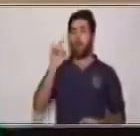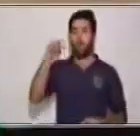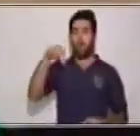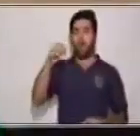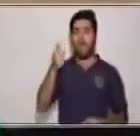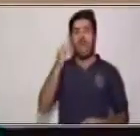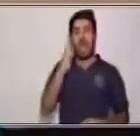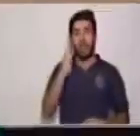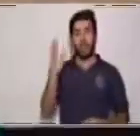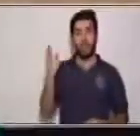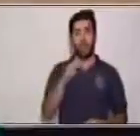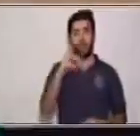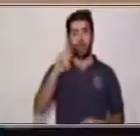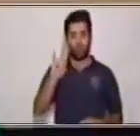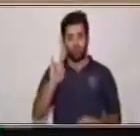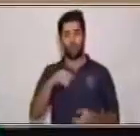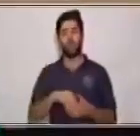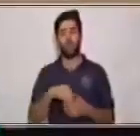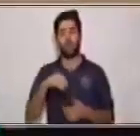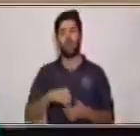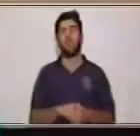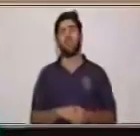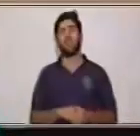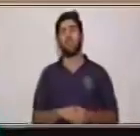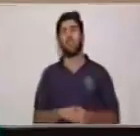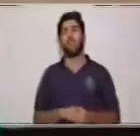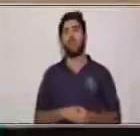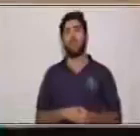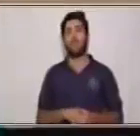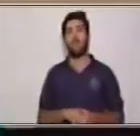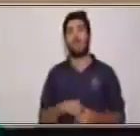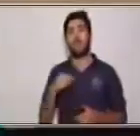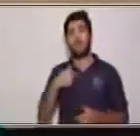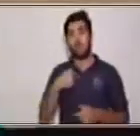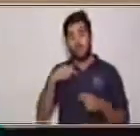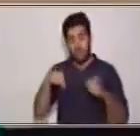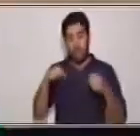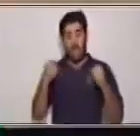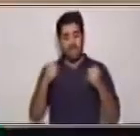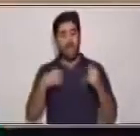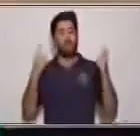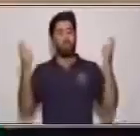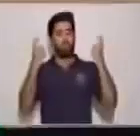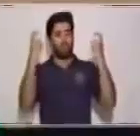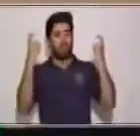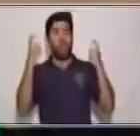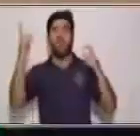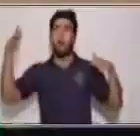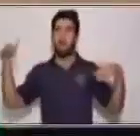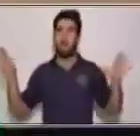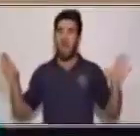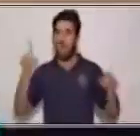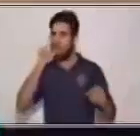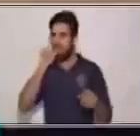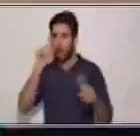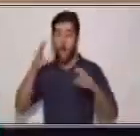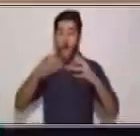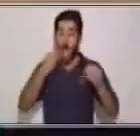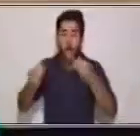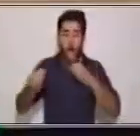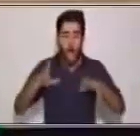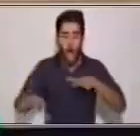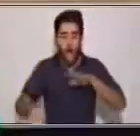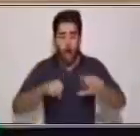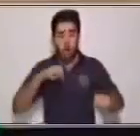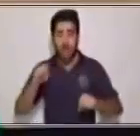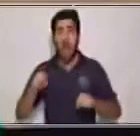se comieron la comida que el rey había hecho preparar para dicha ocasión. Uxmal ordenó un castigo para ellos y fue